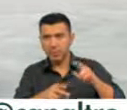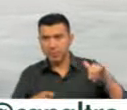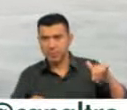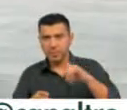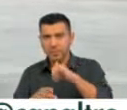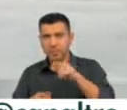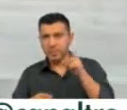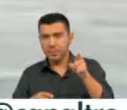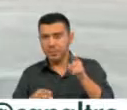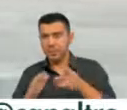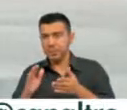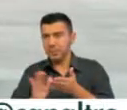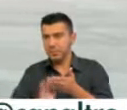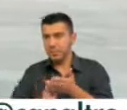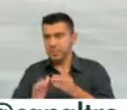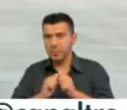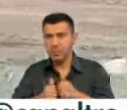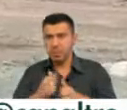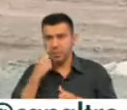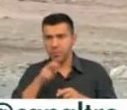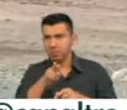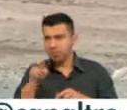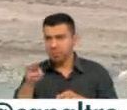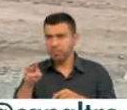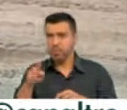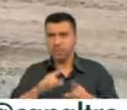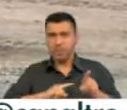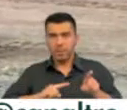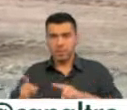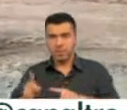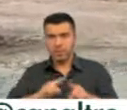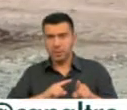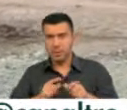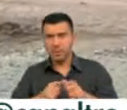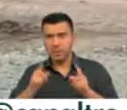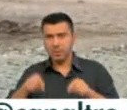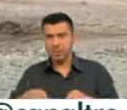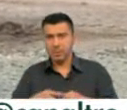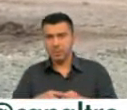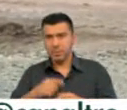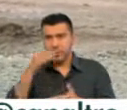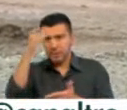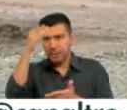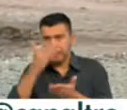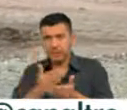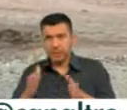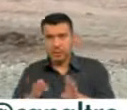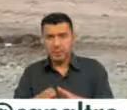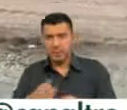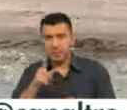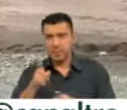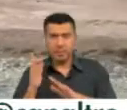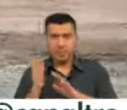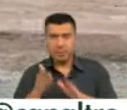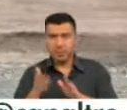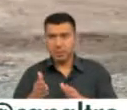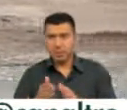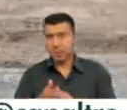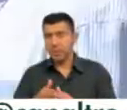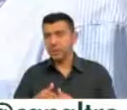aeronáutica civil contempla la adecuación y remodelación de la parte administrativa cerramientos zona de abordaje descarga de carga y pasajeros